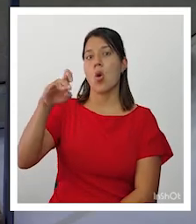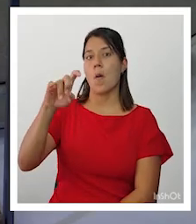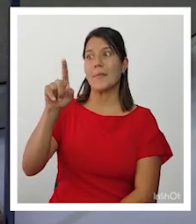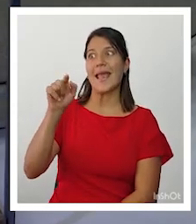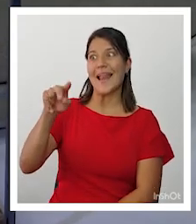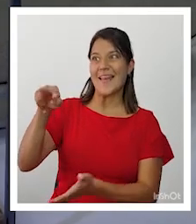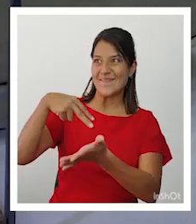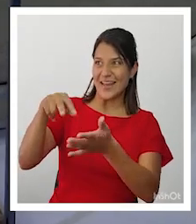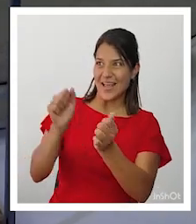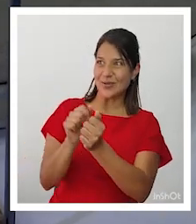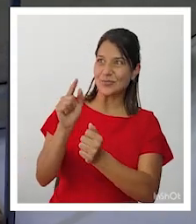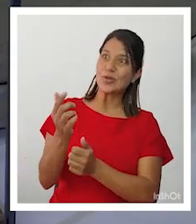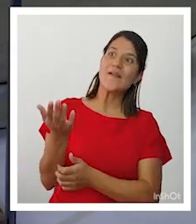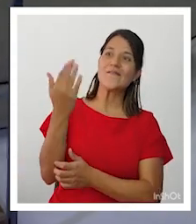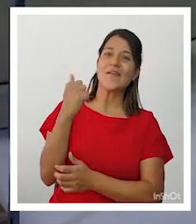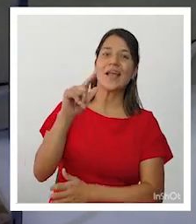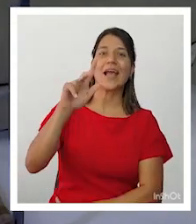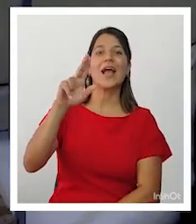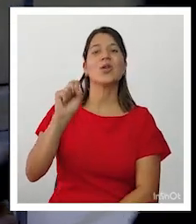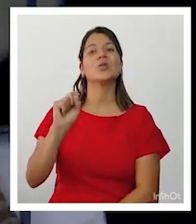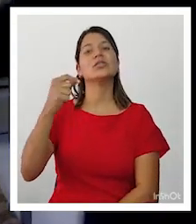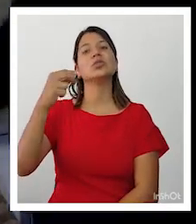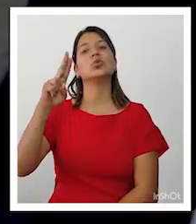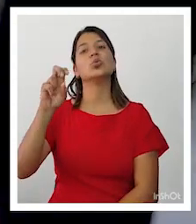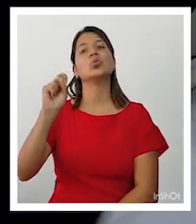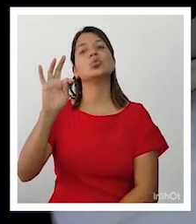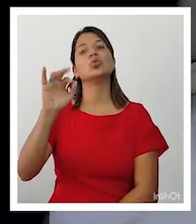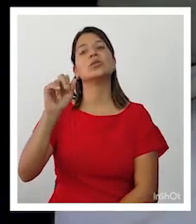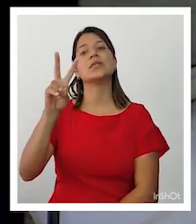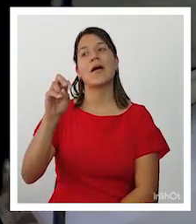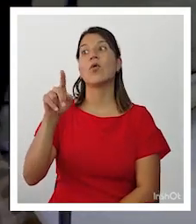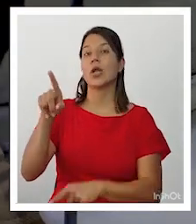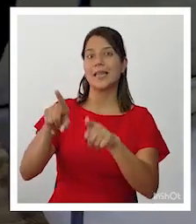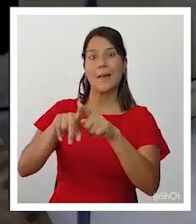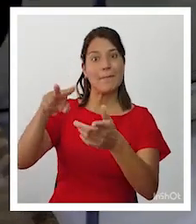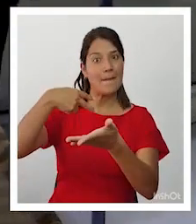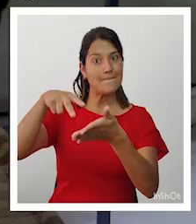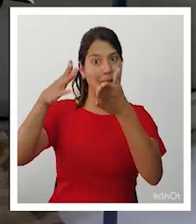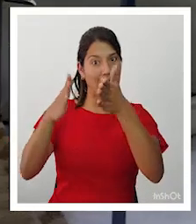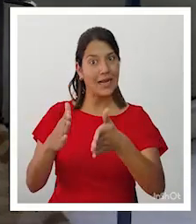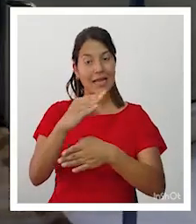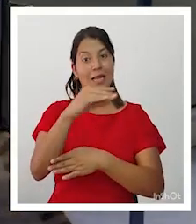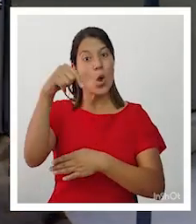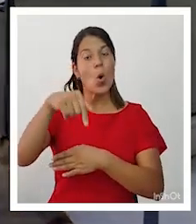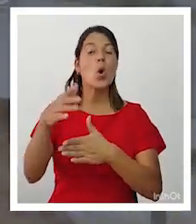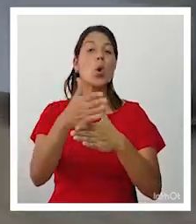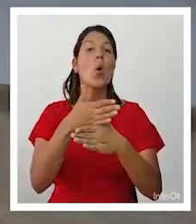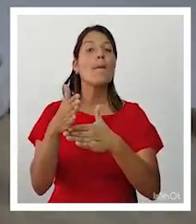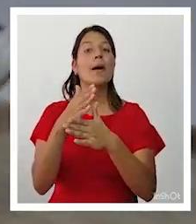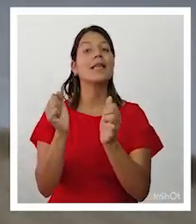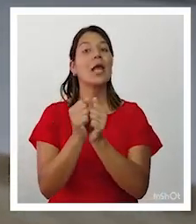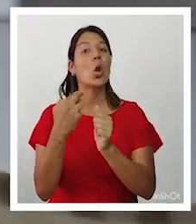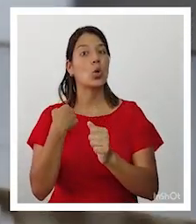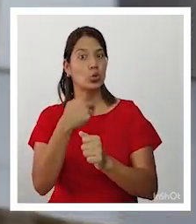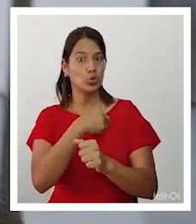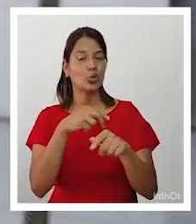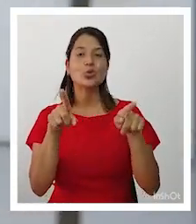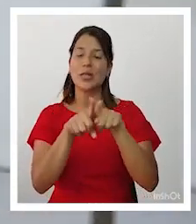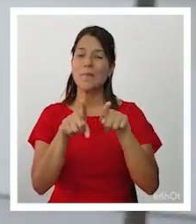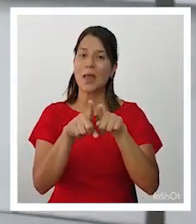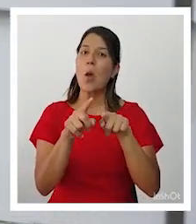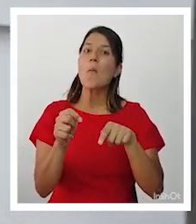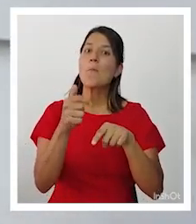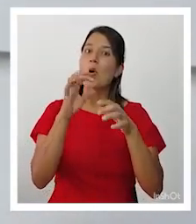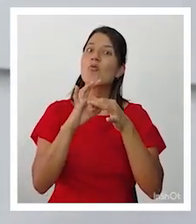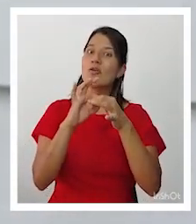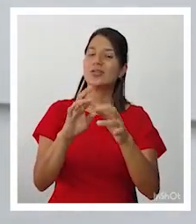Véngase, Luis Gustavo. Luis Gustavo también es bailarín y hoy va a compartir con nosotros también un poco acerca de